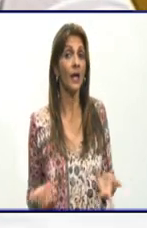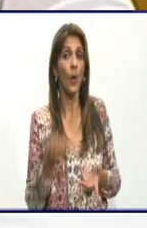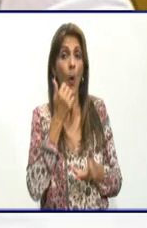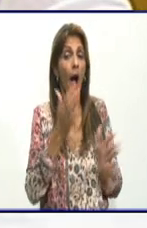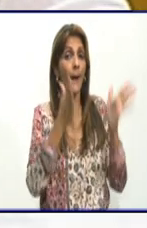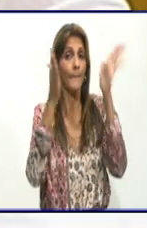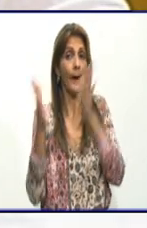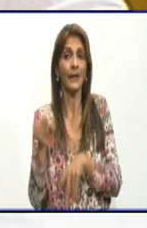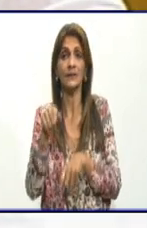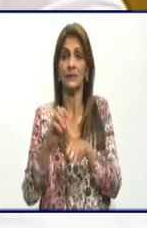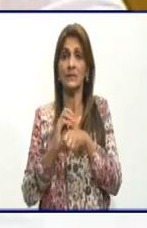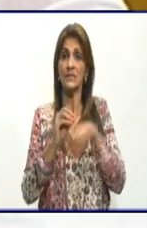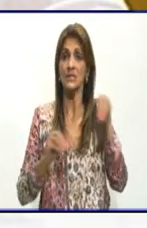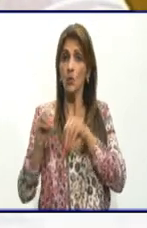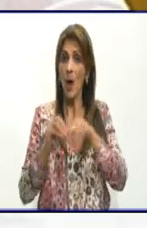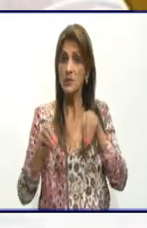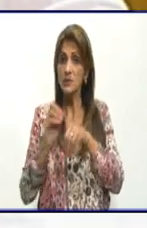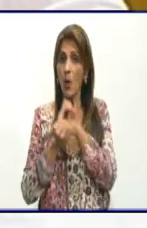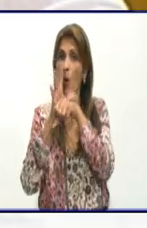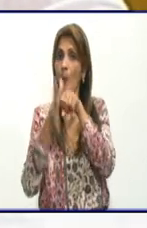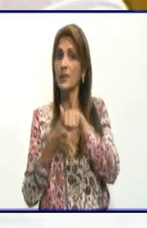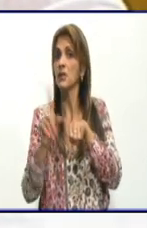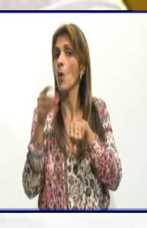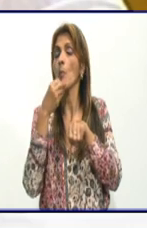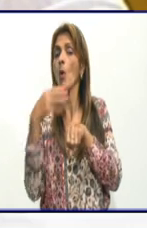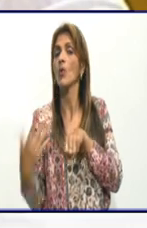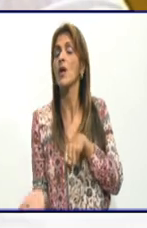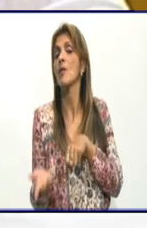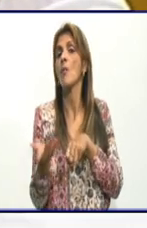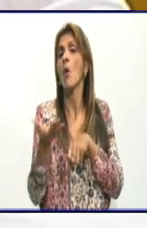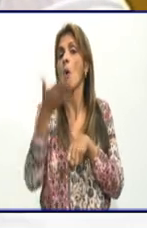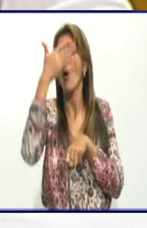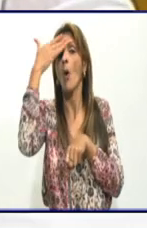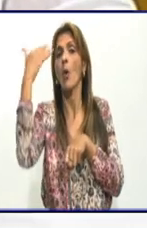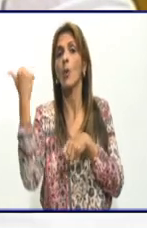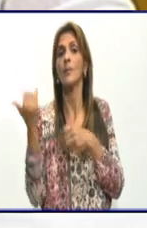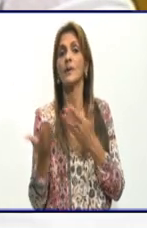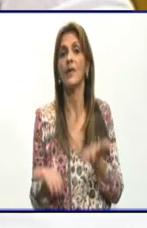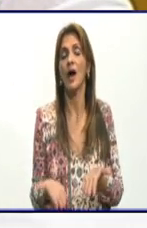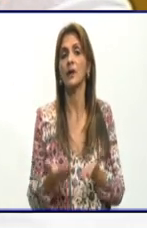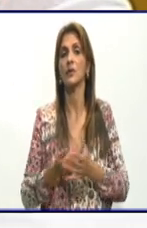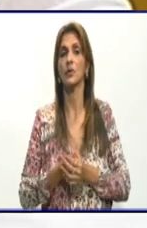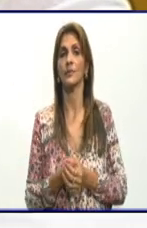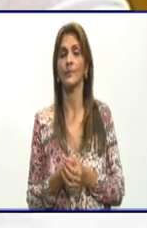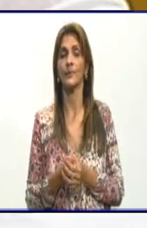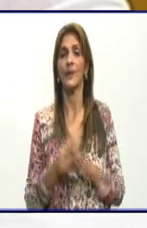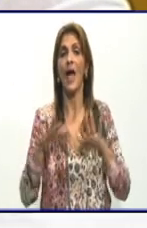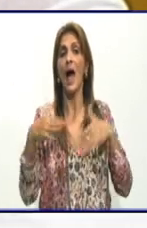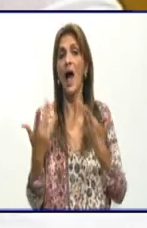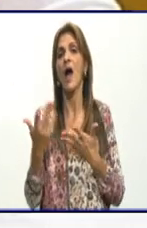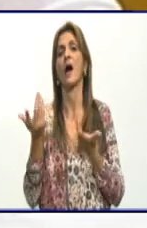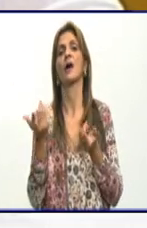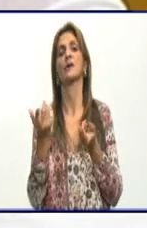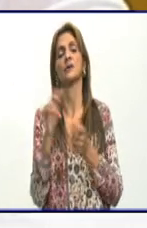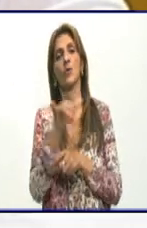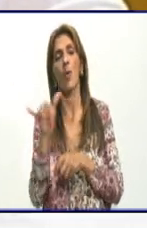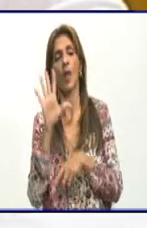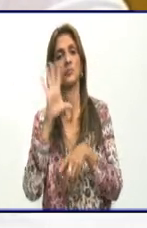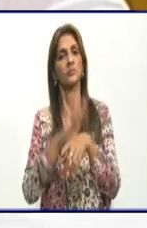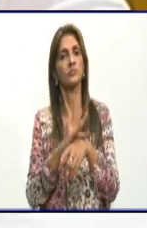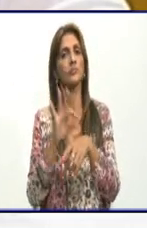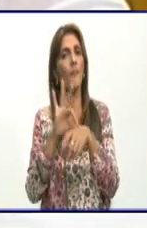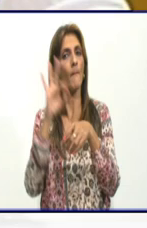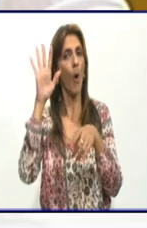podemos desatender, no podemos quitarle la atención a la presencia del mosquito Aedes aegypti,